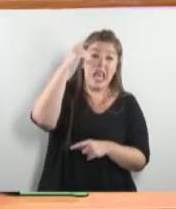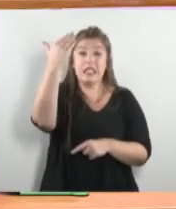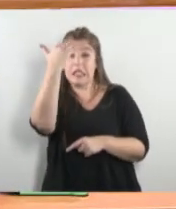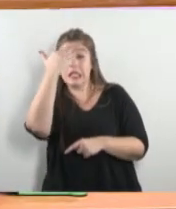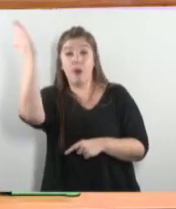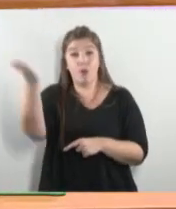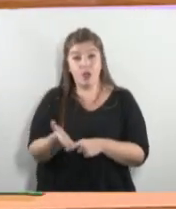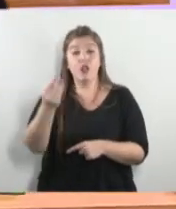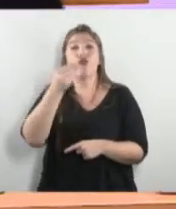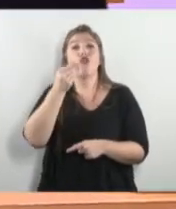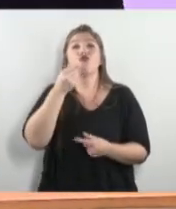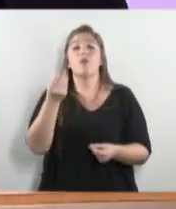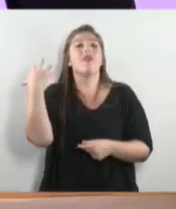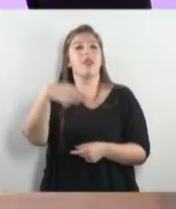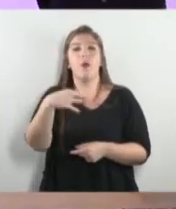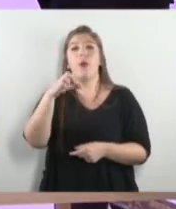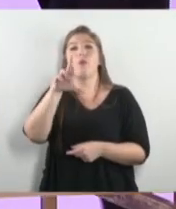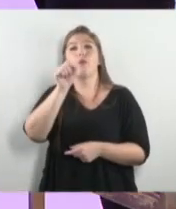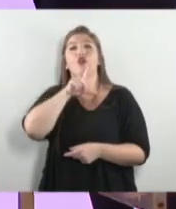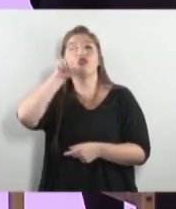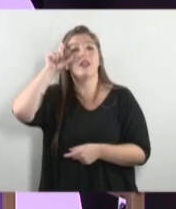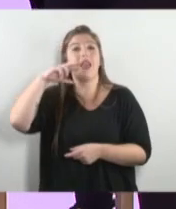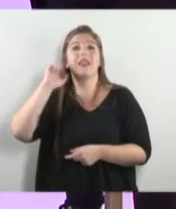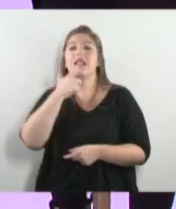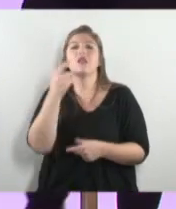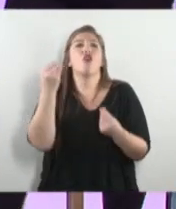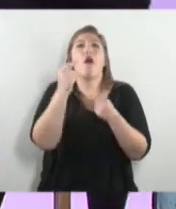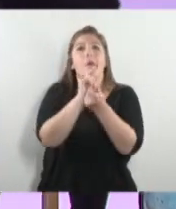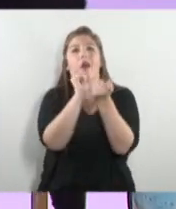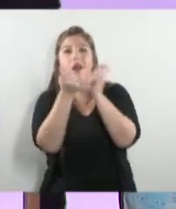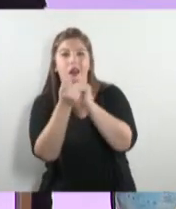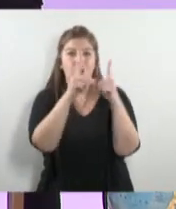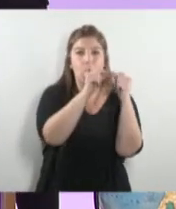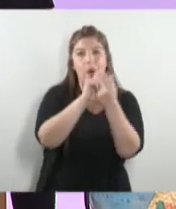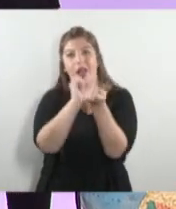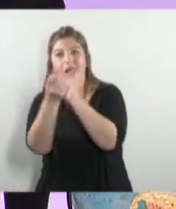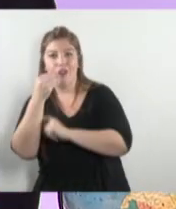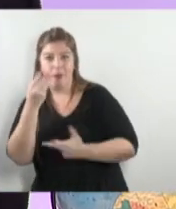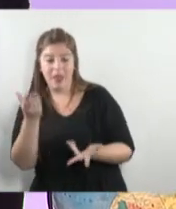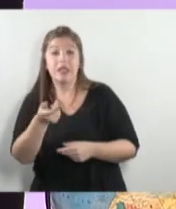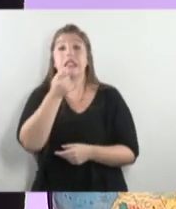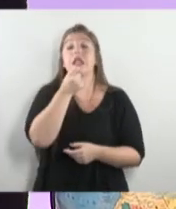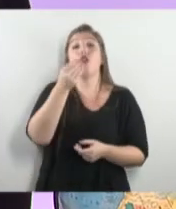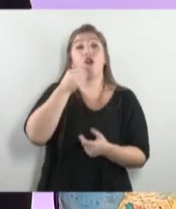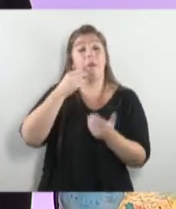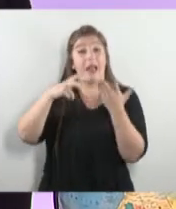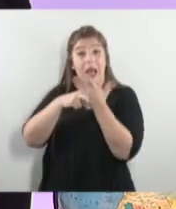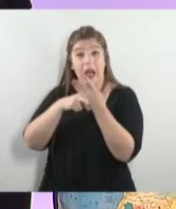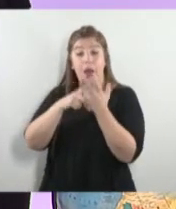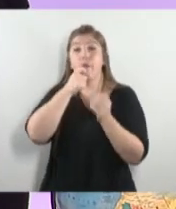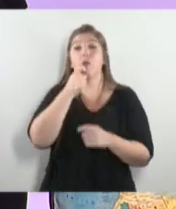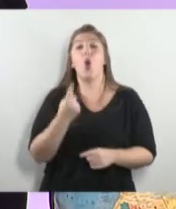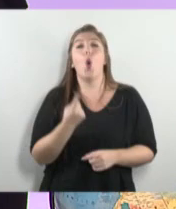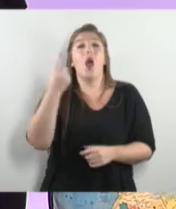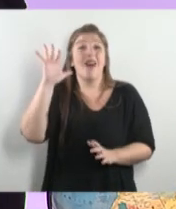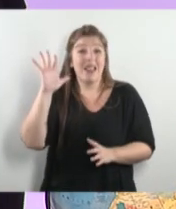15% de lo que consumimos tiene que ser proteínas. ¿Cómo traduzco ese número, no? Claro. Si comemos carne, comiendo una vez una porción